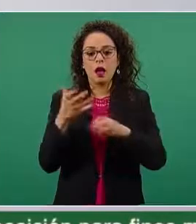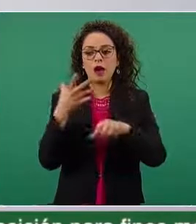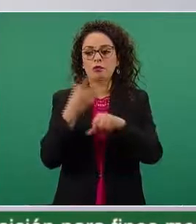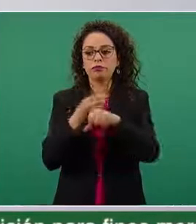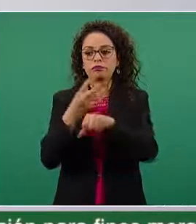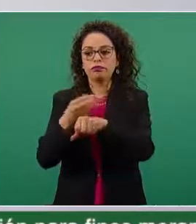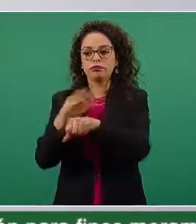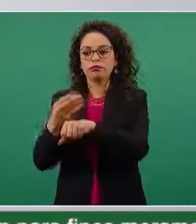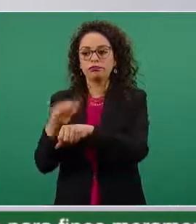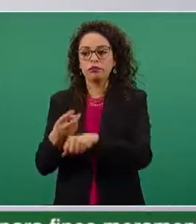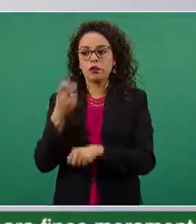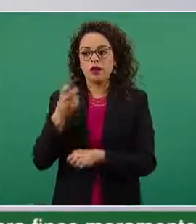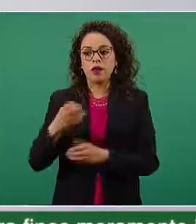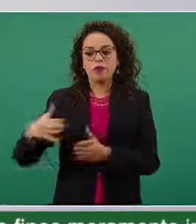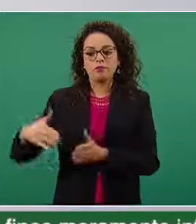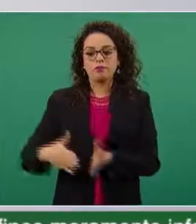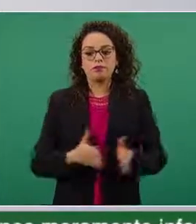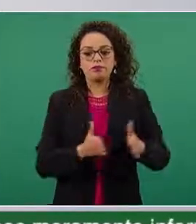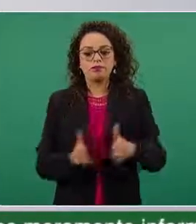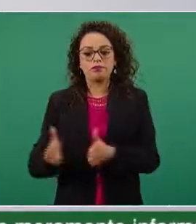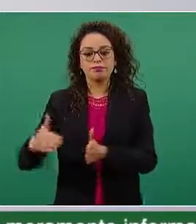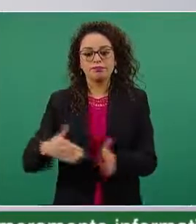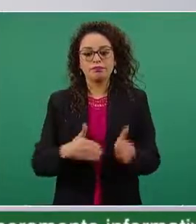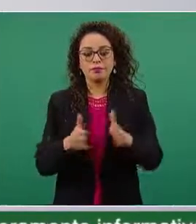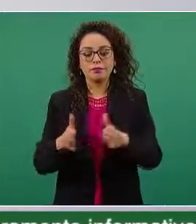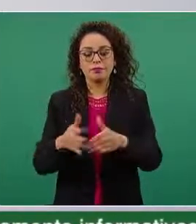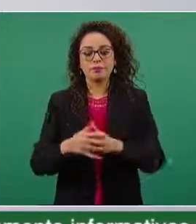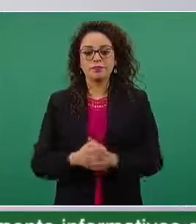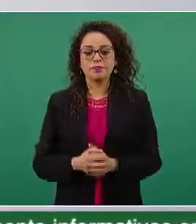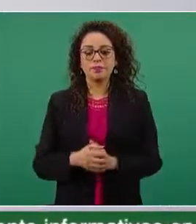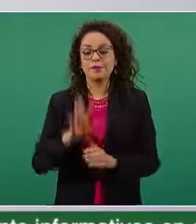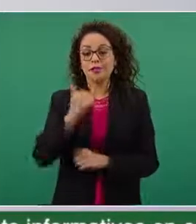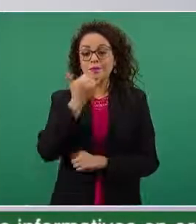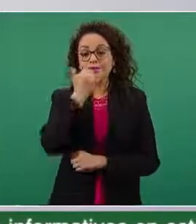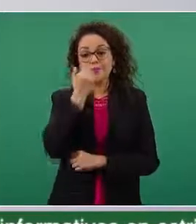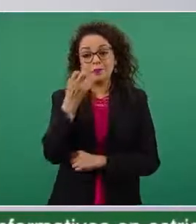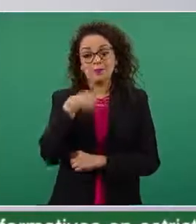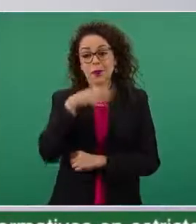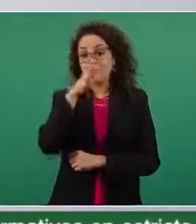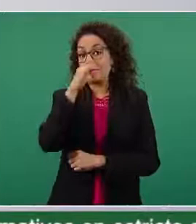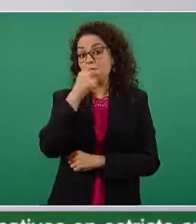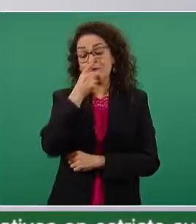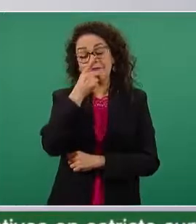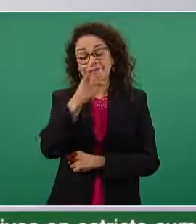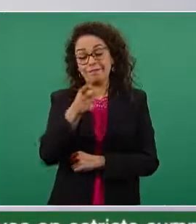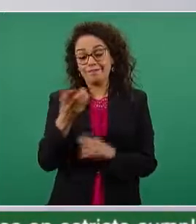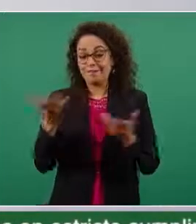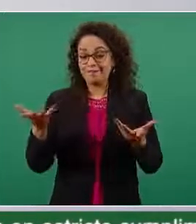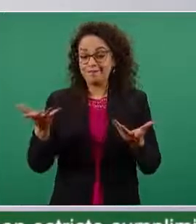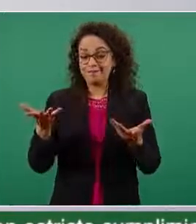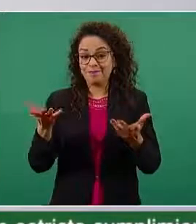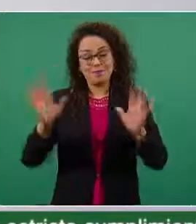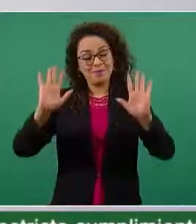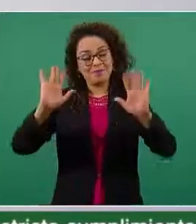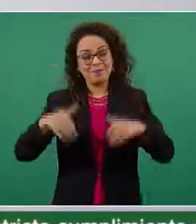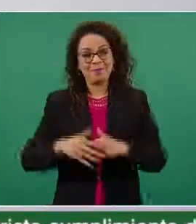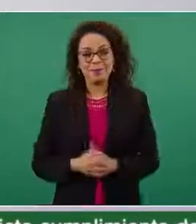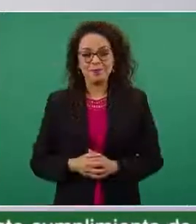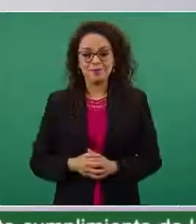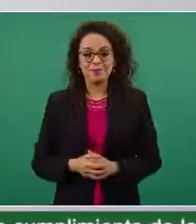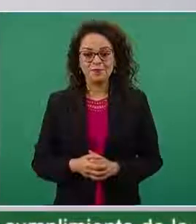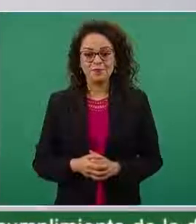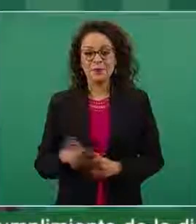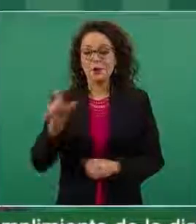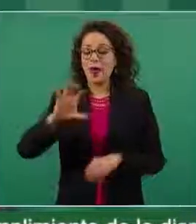reparando la carretera. Bueno, no puedo decir estas cosas, no puedo decir nada. Bueno, ya una